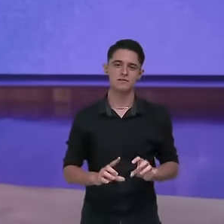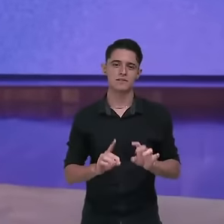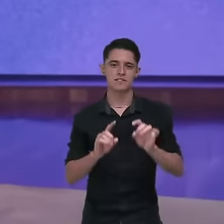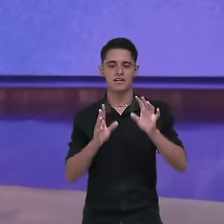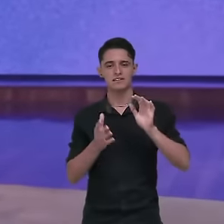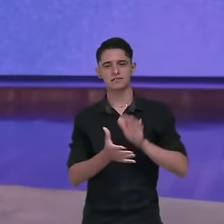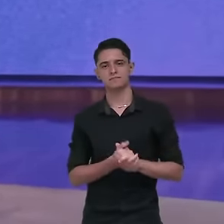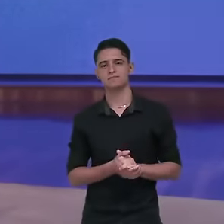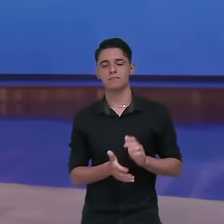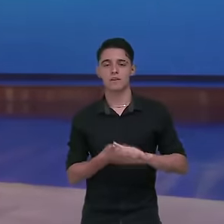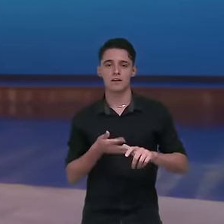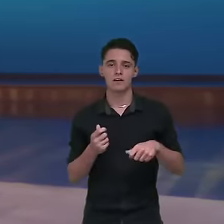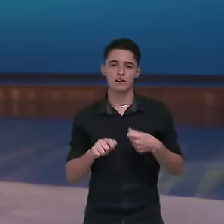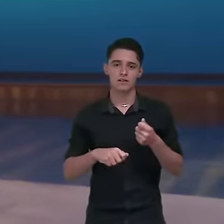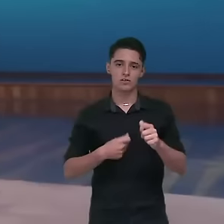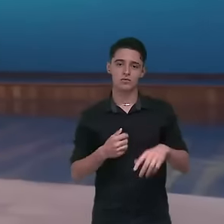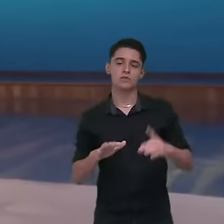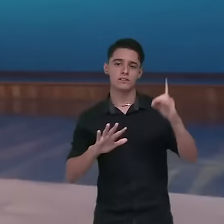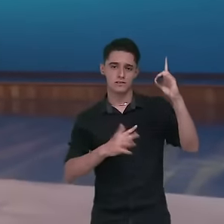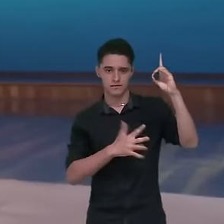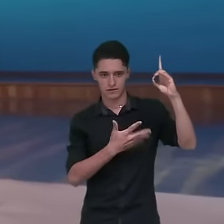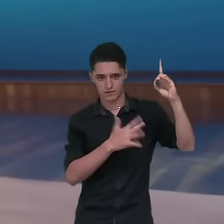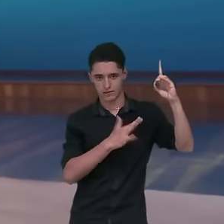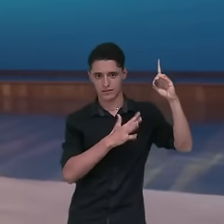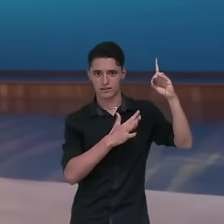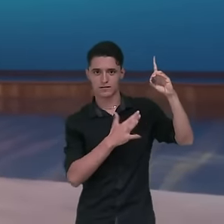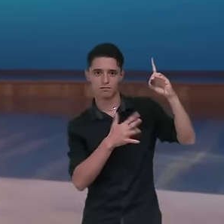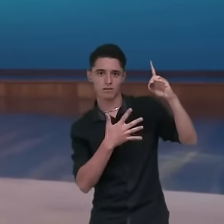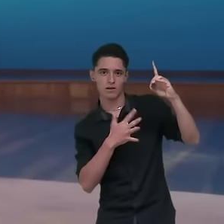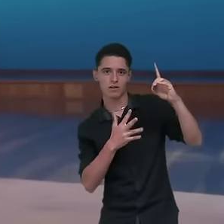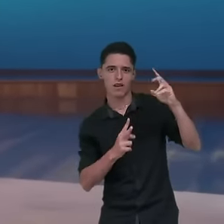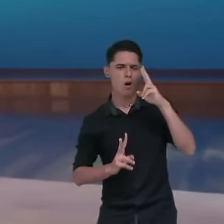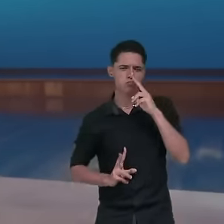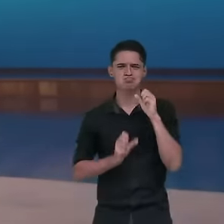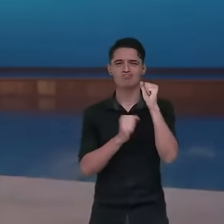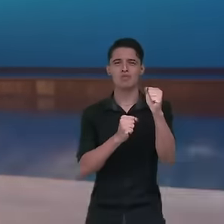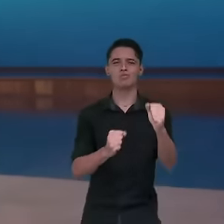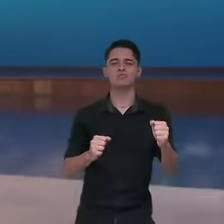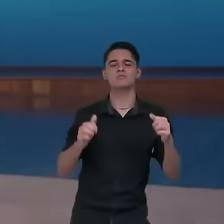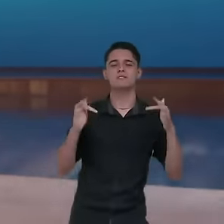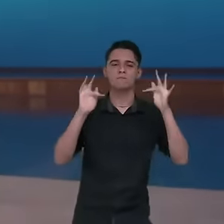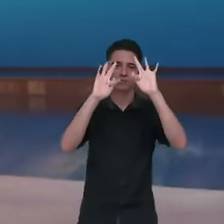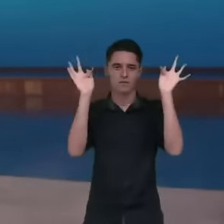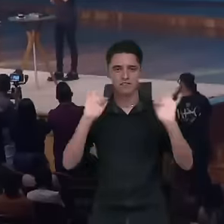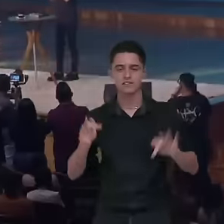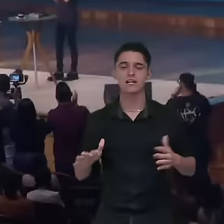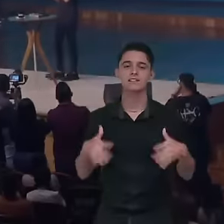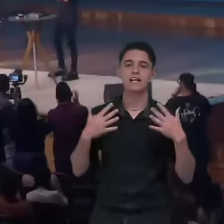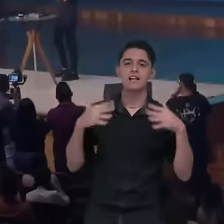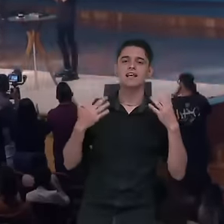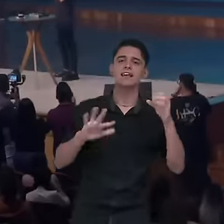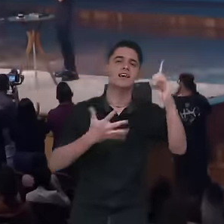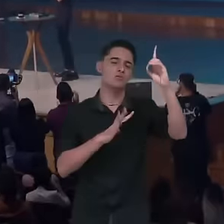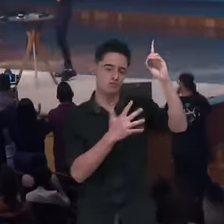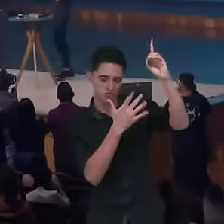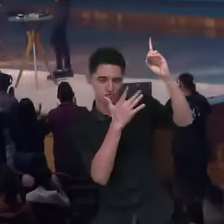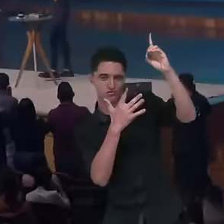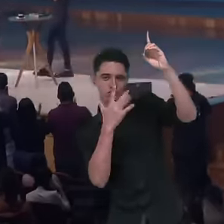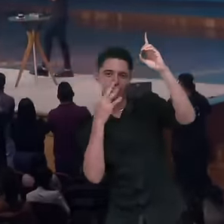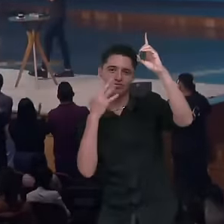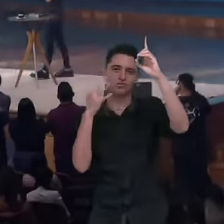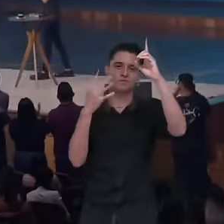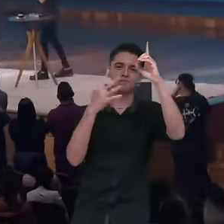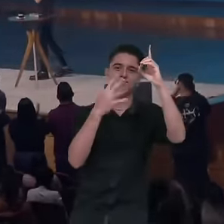Aleluya, bate palmas con fuerza, con alegría. Você no está batiendo palma para un hombre, no